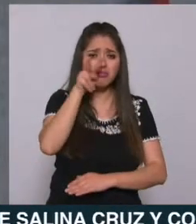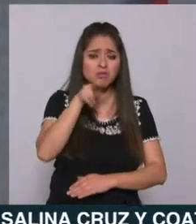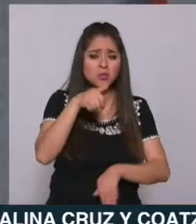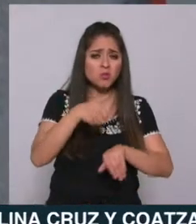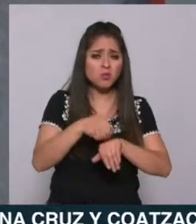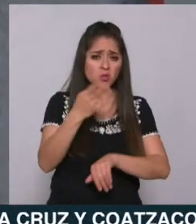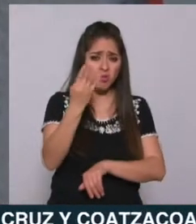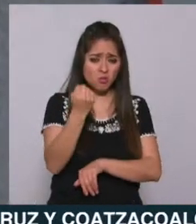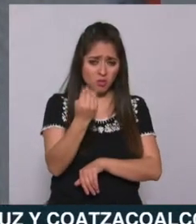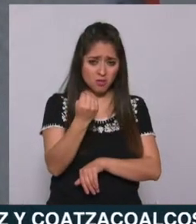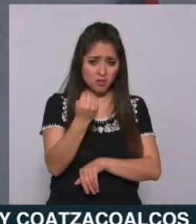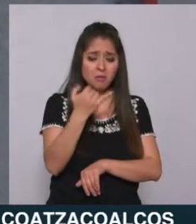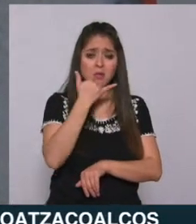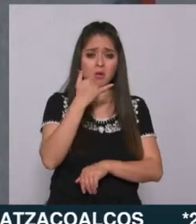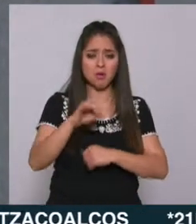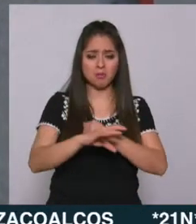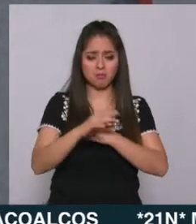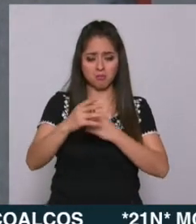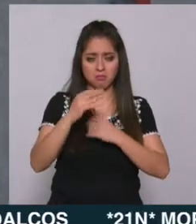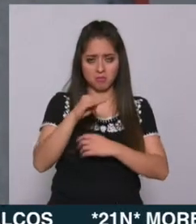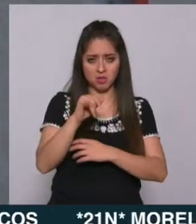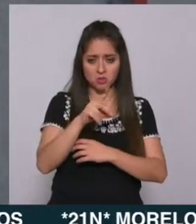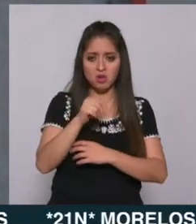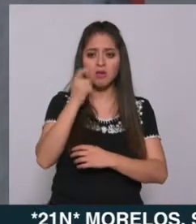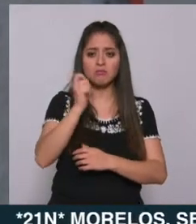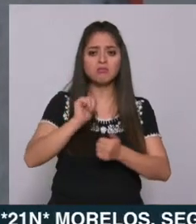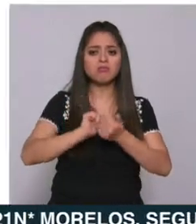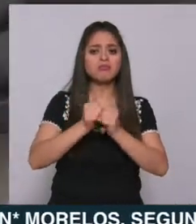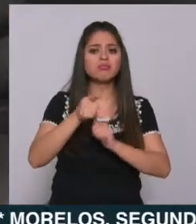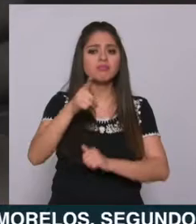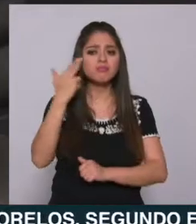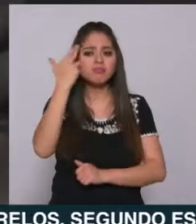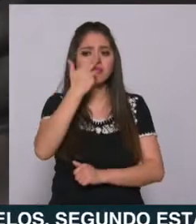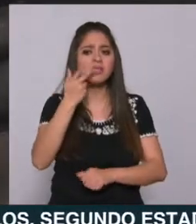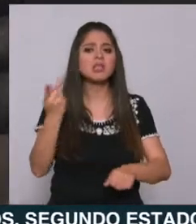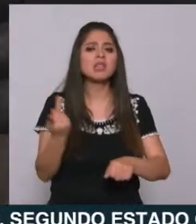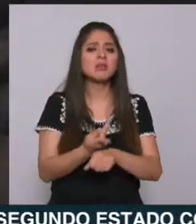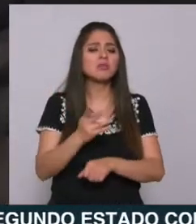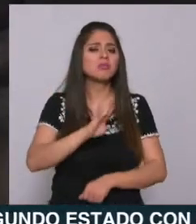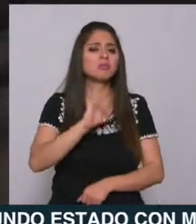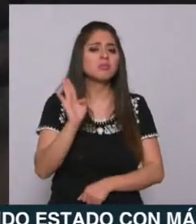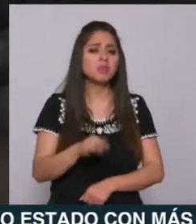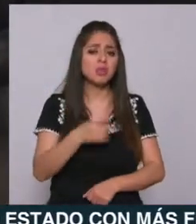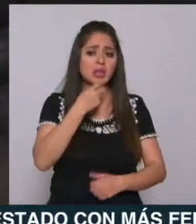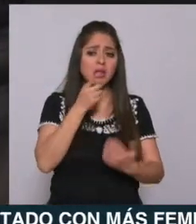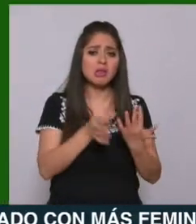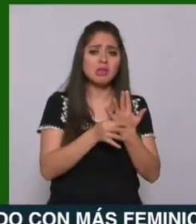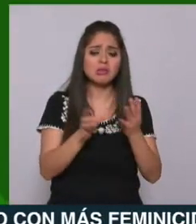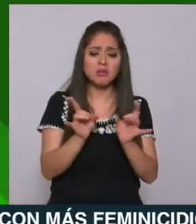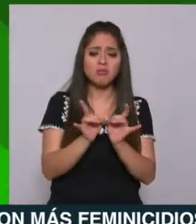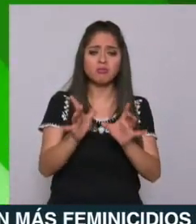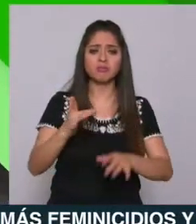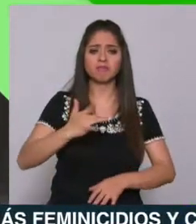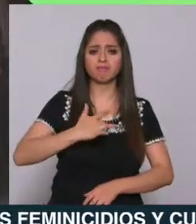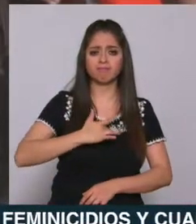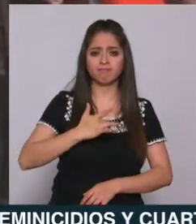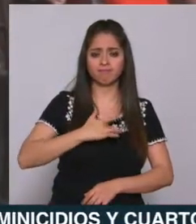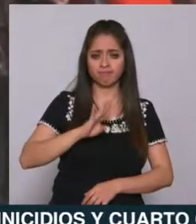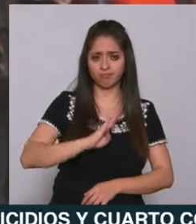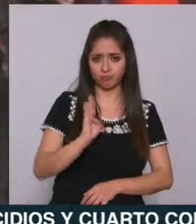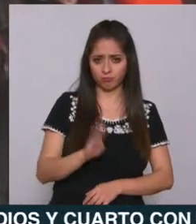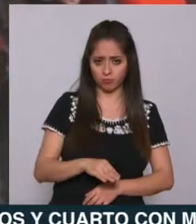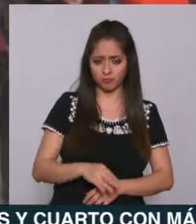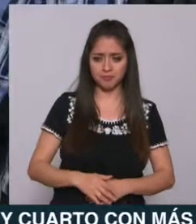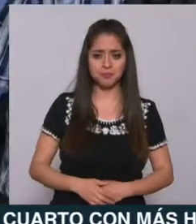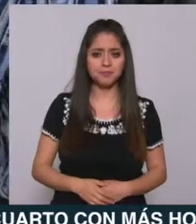metro. Unidades periciales laboraron para determinar las causas de la muerte. Se presume que fue un infarto.